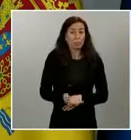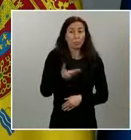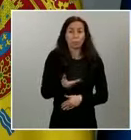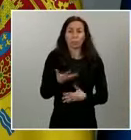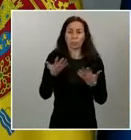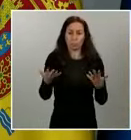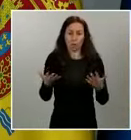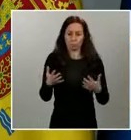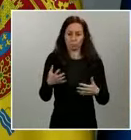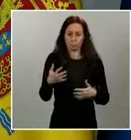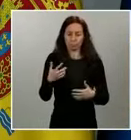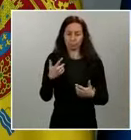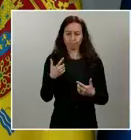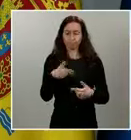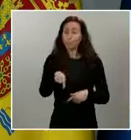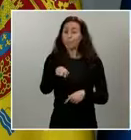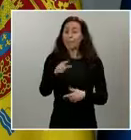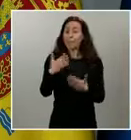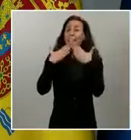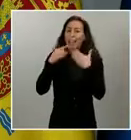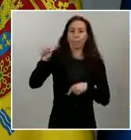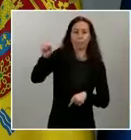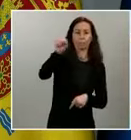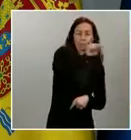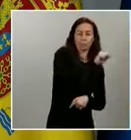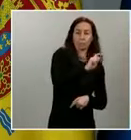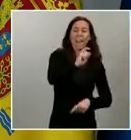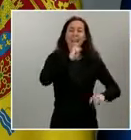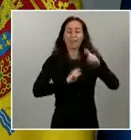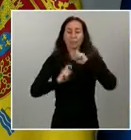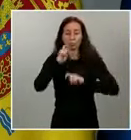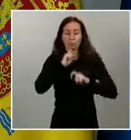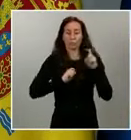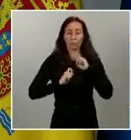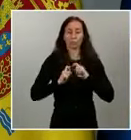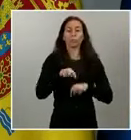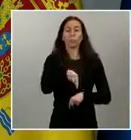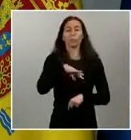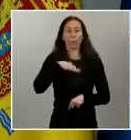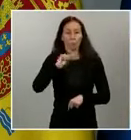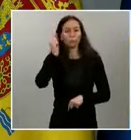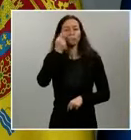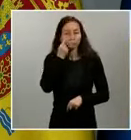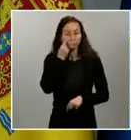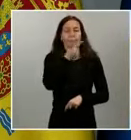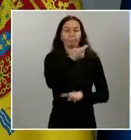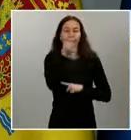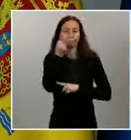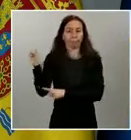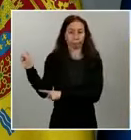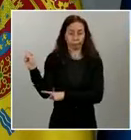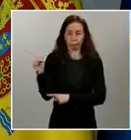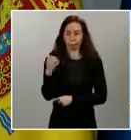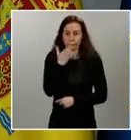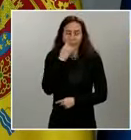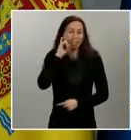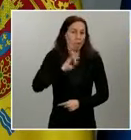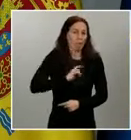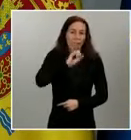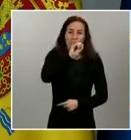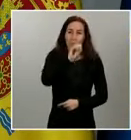detectar conductas incívicas, insolidarias e irresponsables. Sus llamadas al 091 alertando de actividades prohibidas